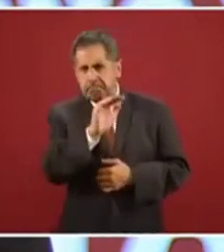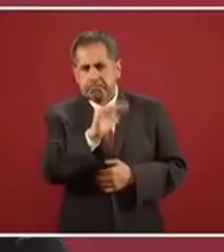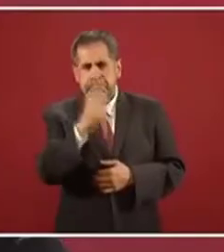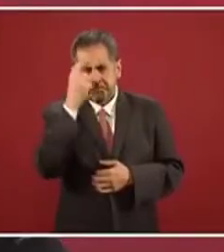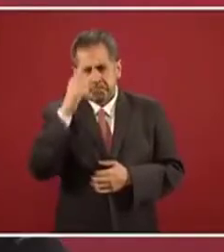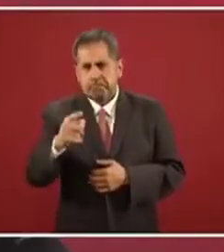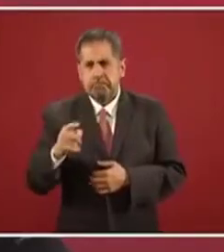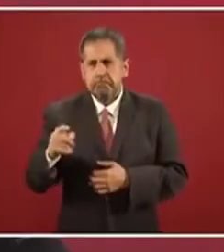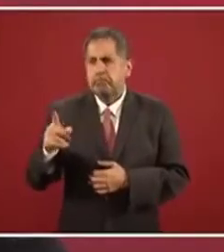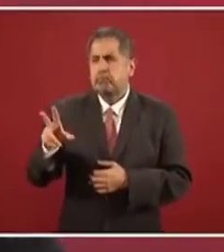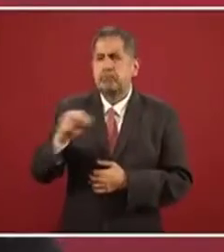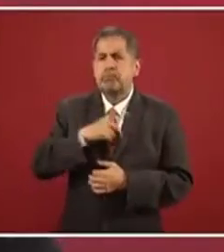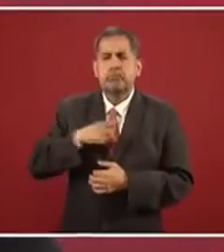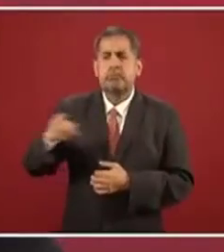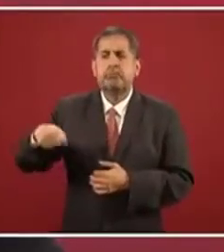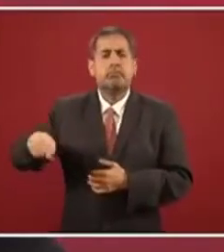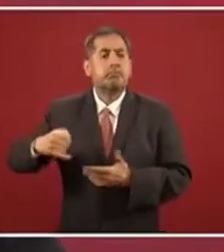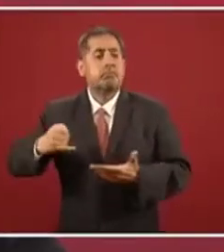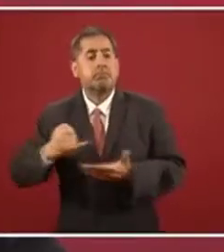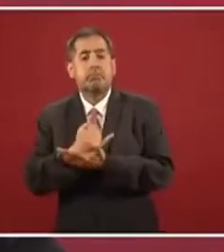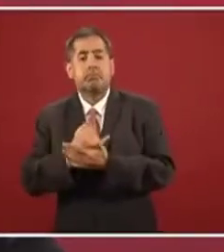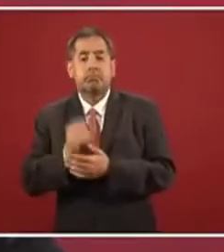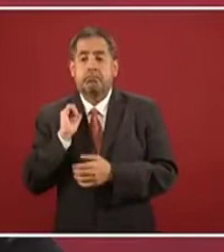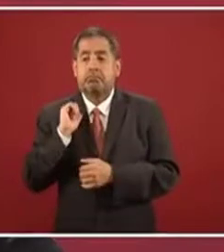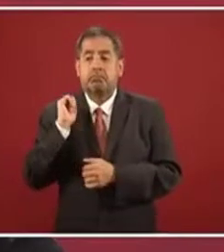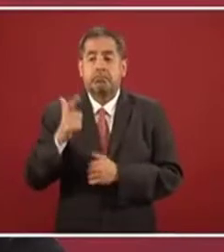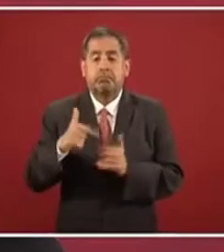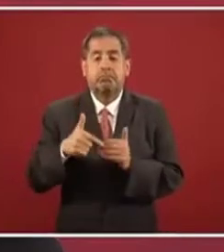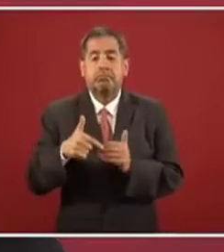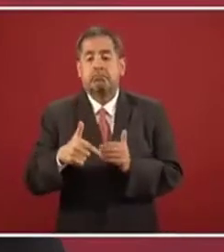que se vayan a tomar decisiones en los próximos días